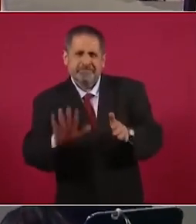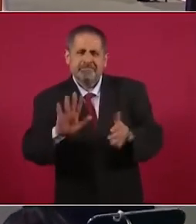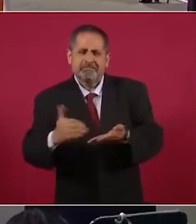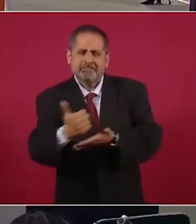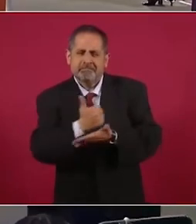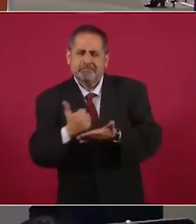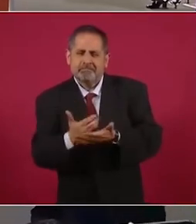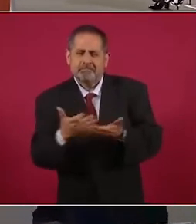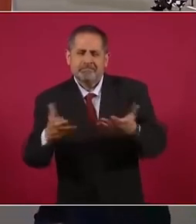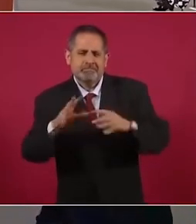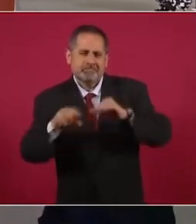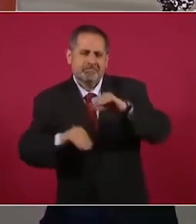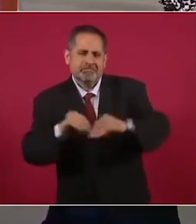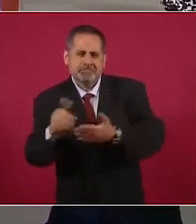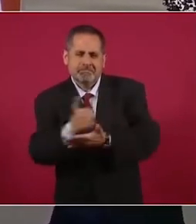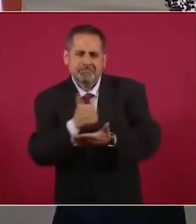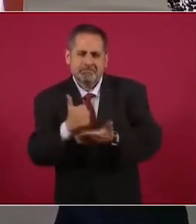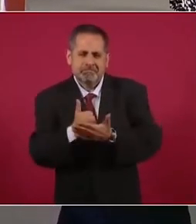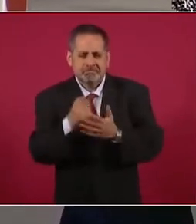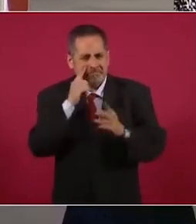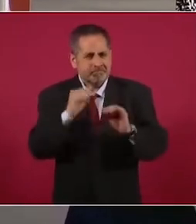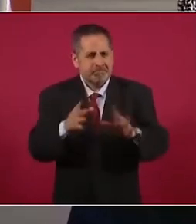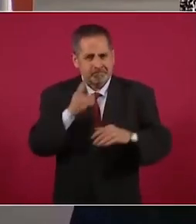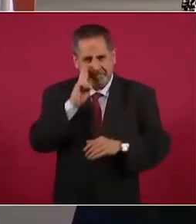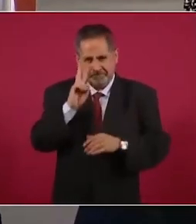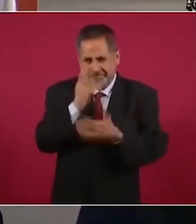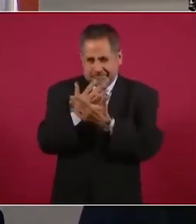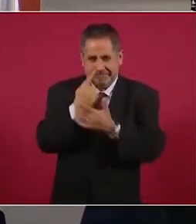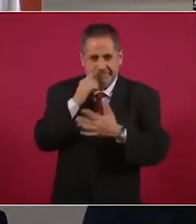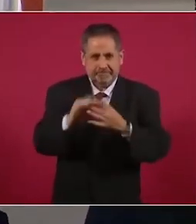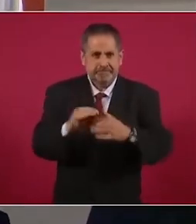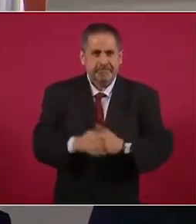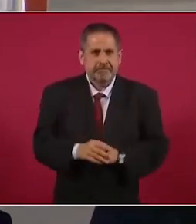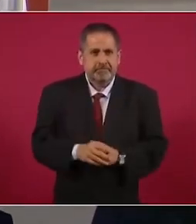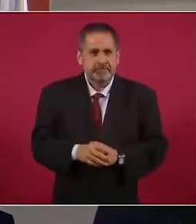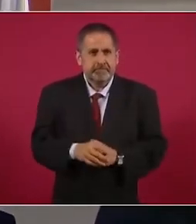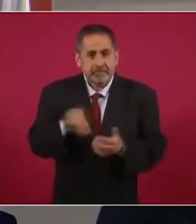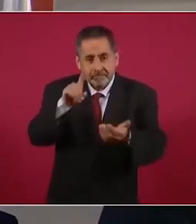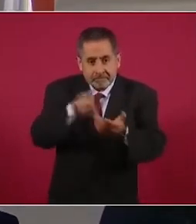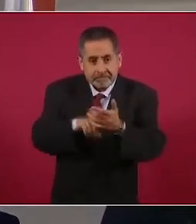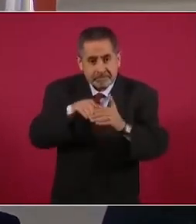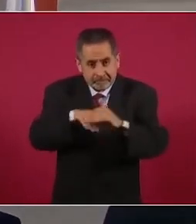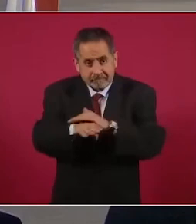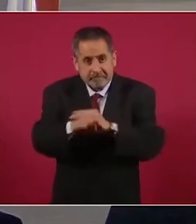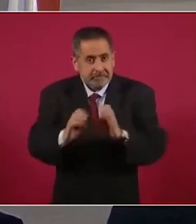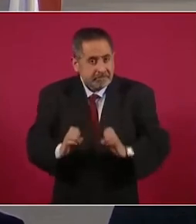Sí, completamente. Pero ahorita van a ver hasta un edificio.